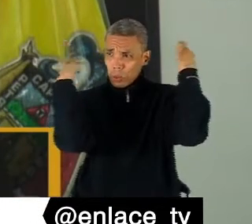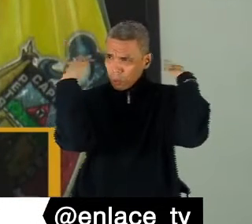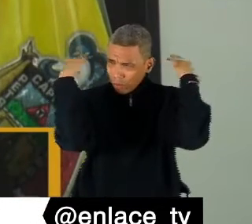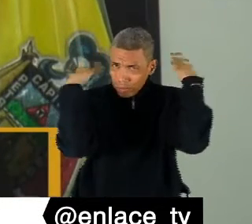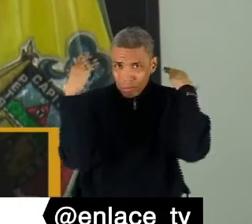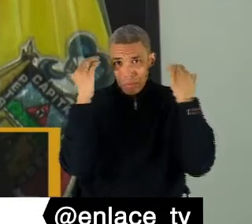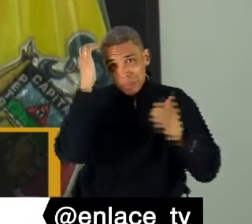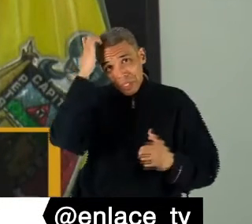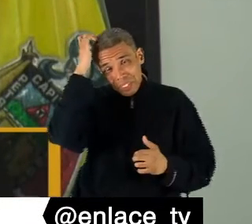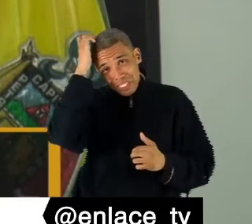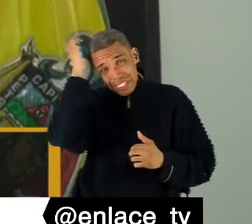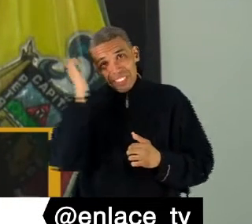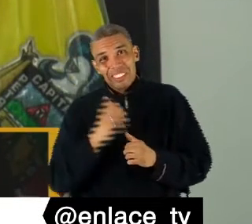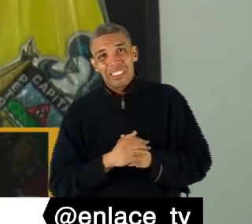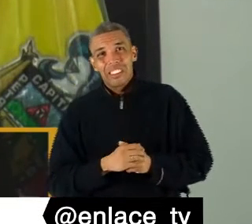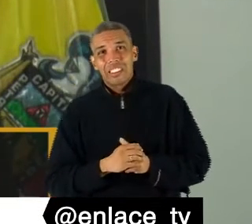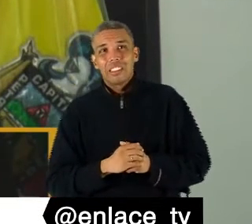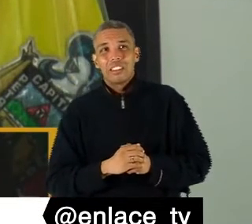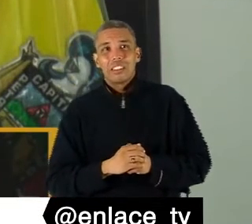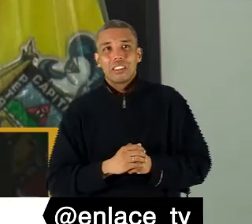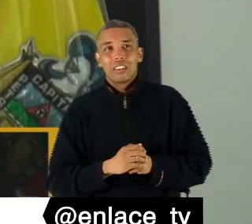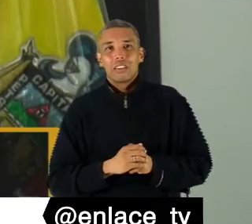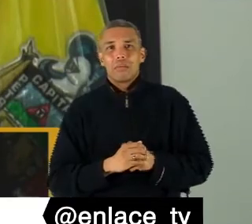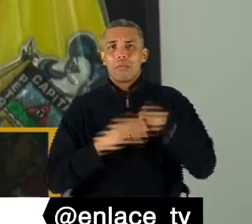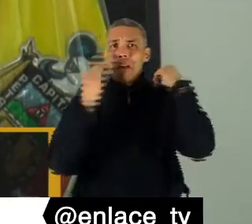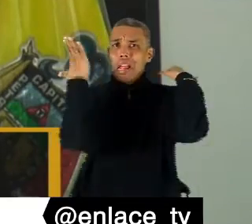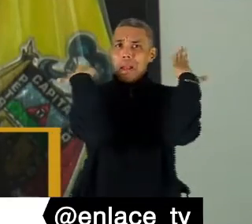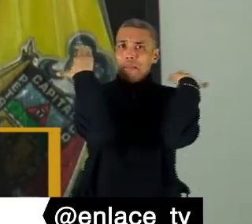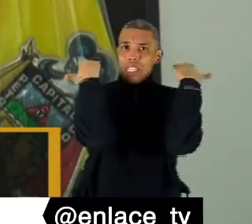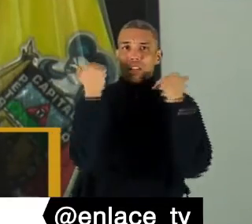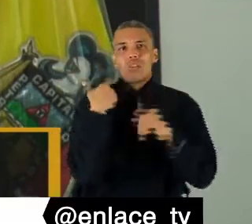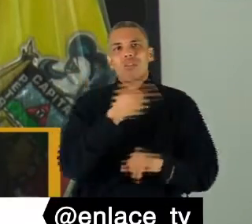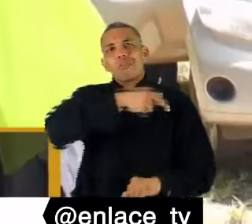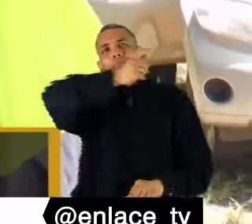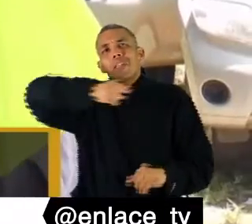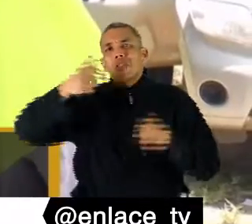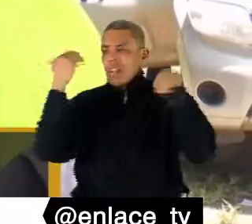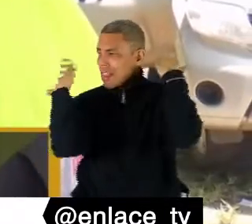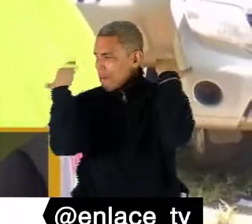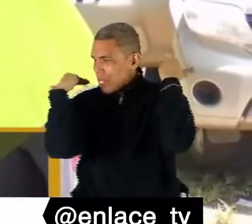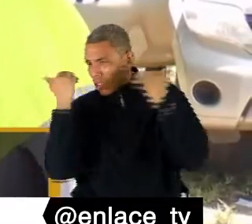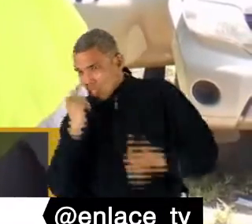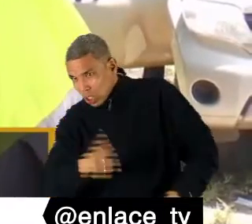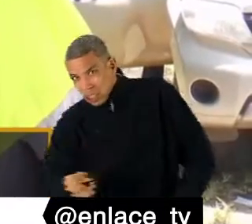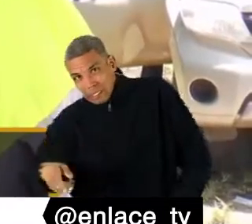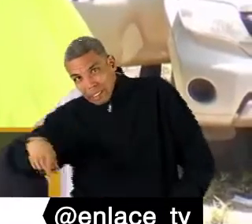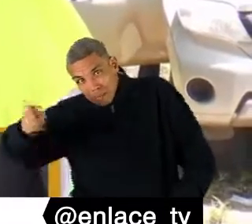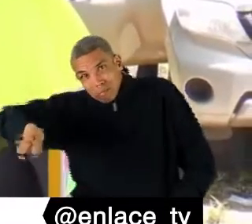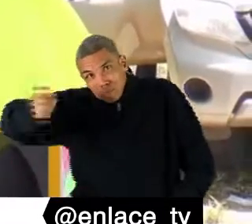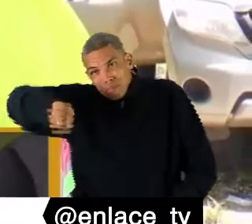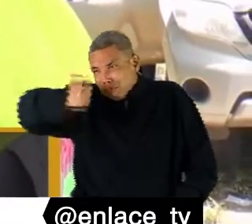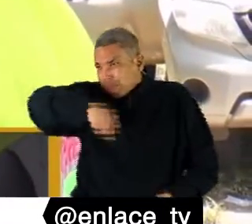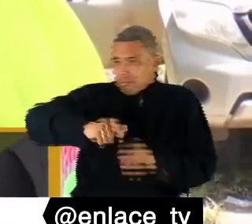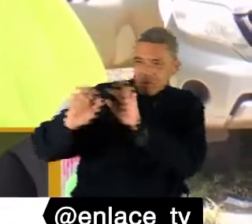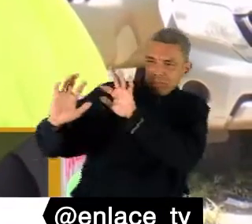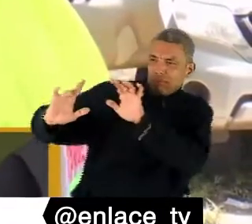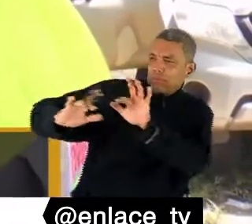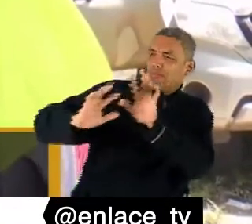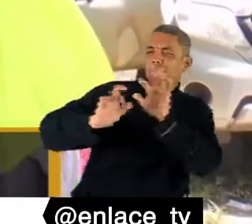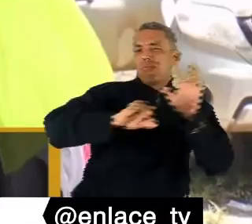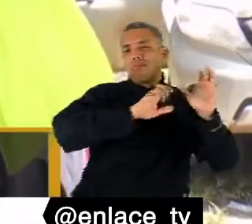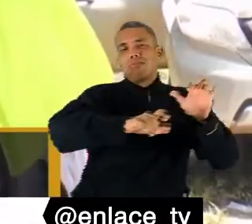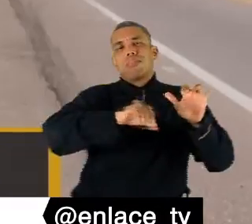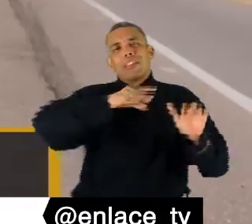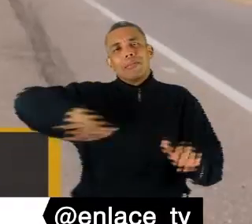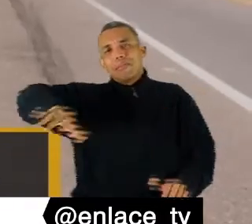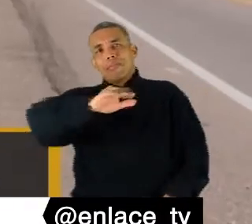de la Lizama, exactamente en el kilómetro 1+800, en donde se encuentran concentrados un